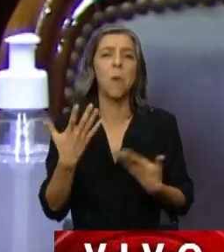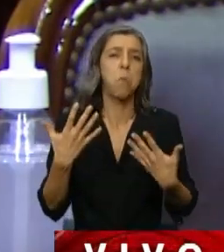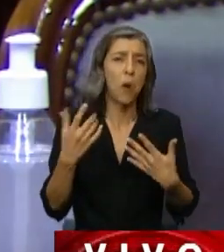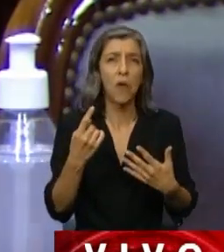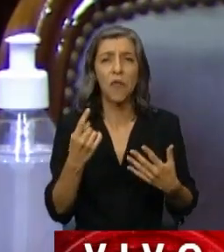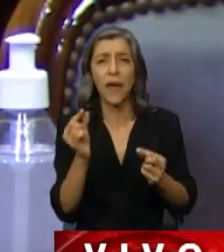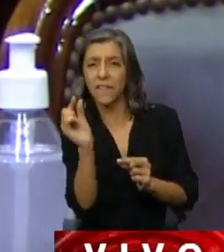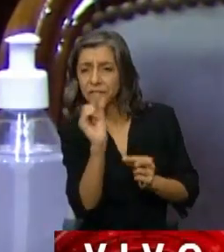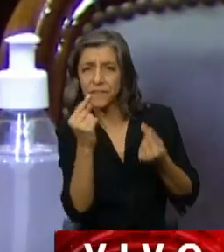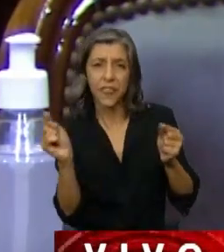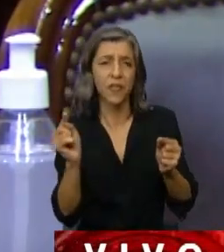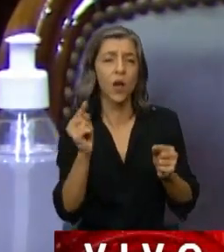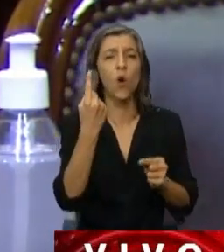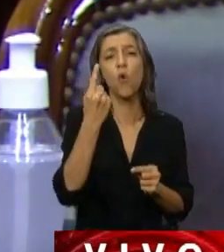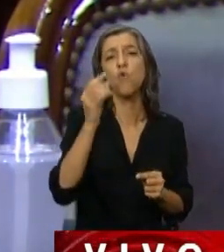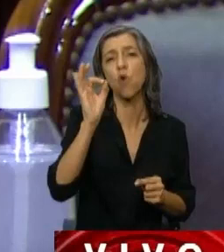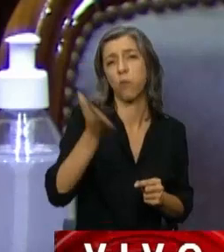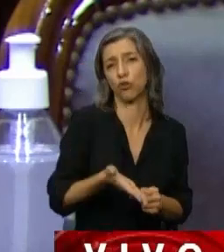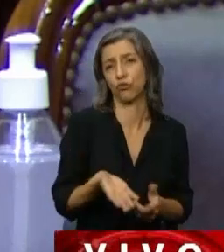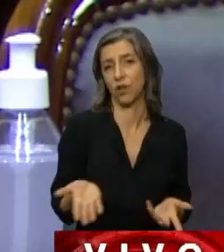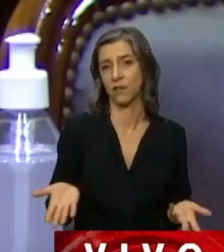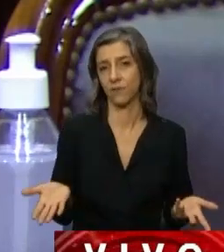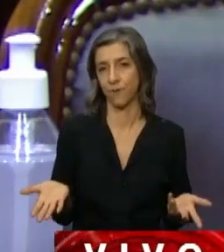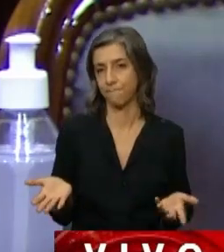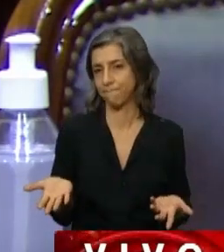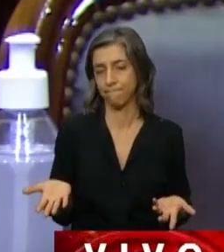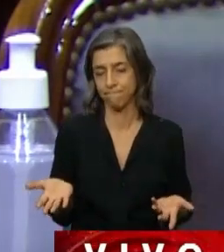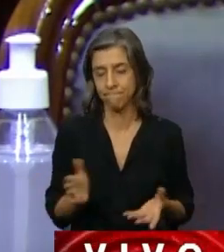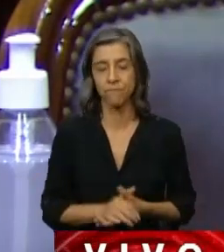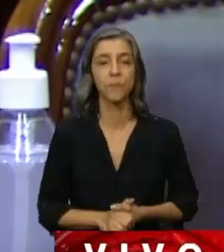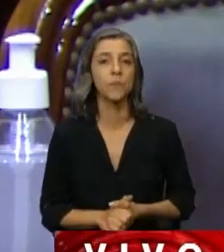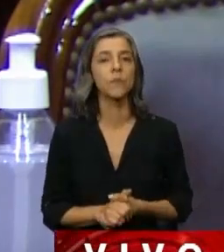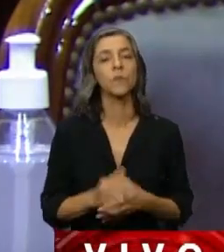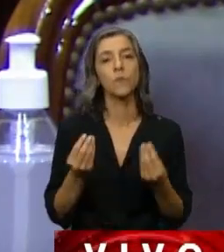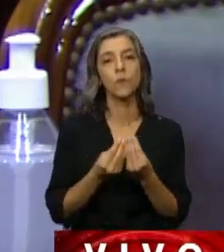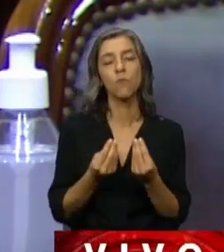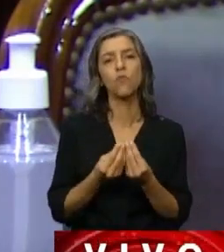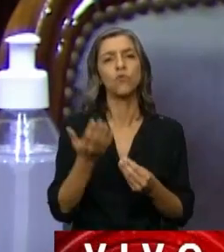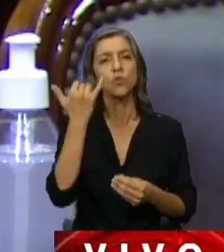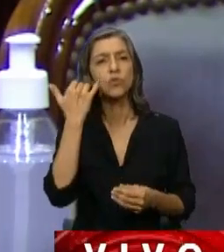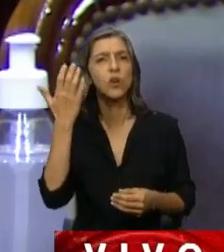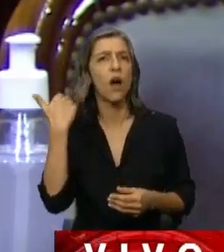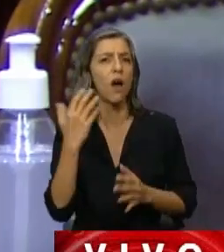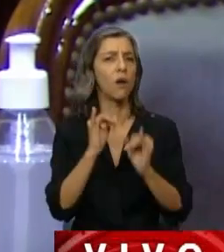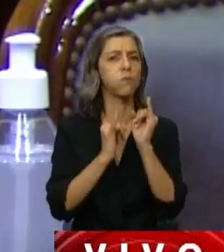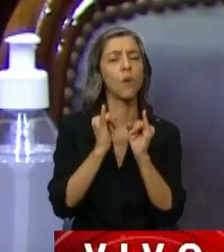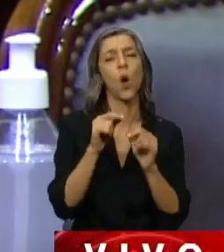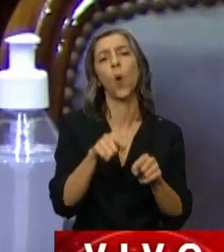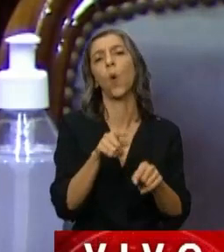se había mencionado varias veces que esta es la instrumentación de la boleta cordobesa